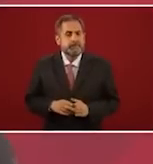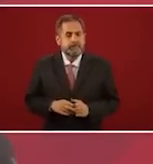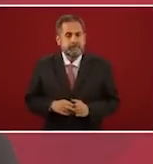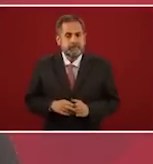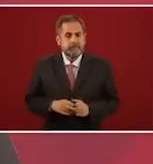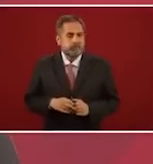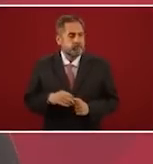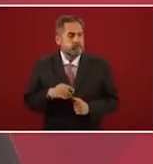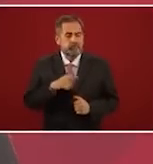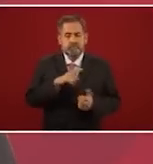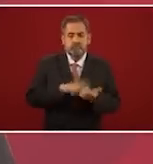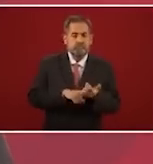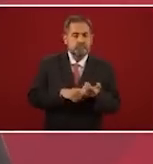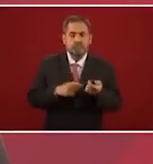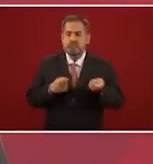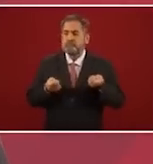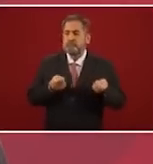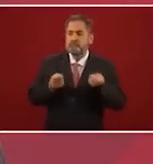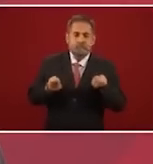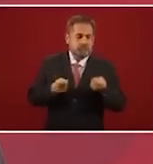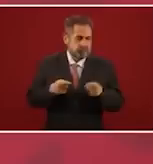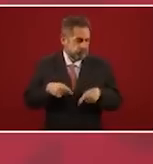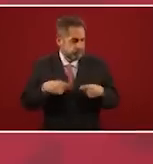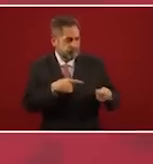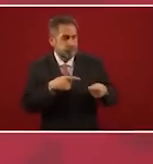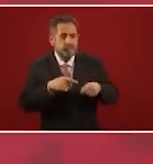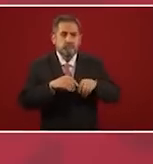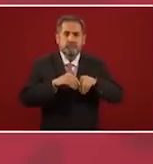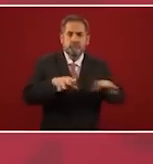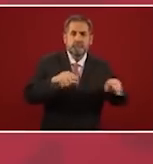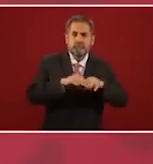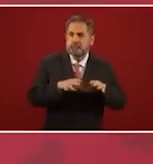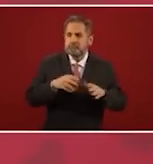el control de los medios de comunicación.